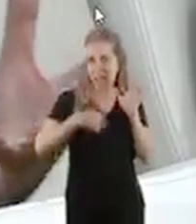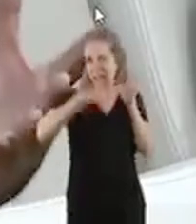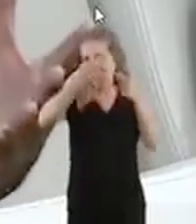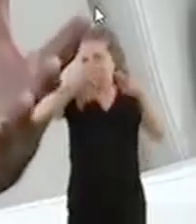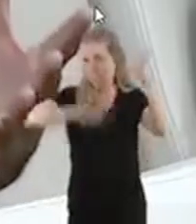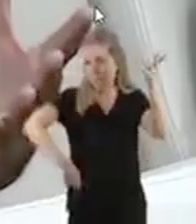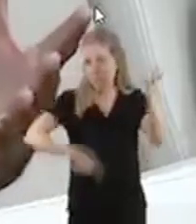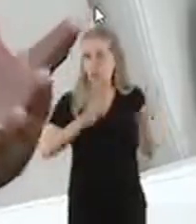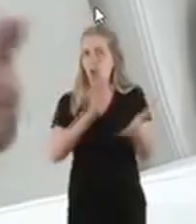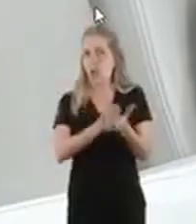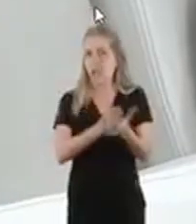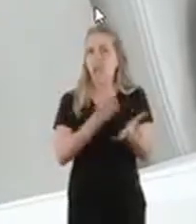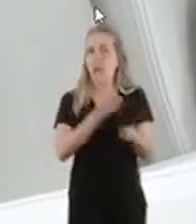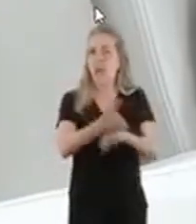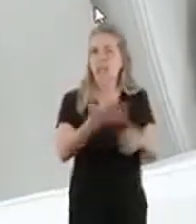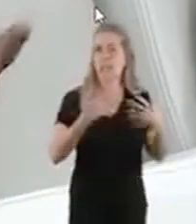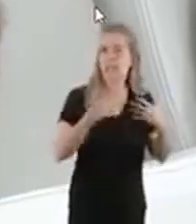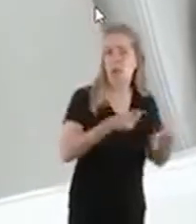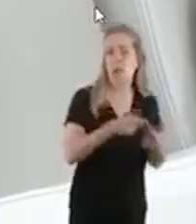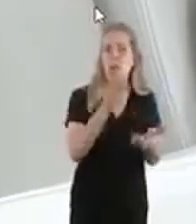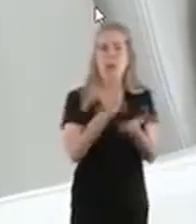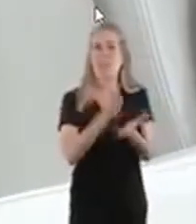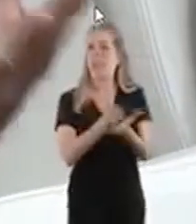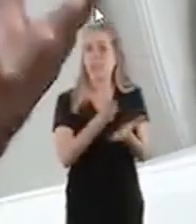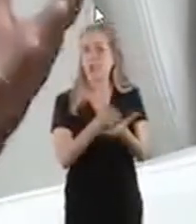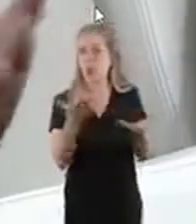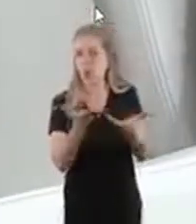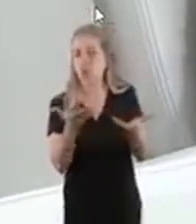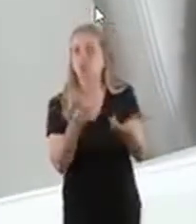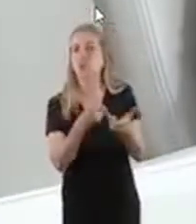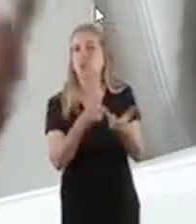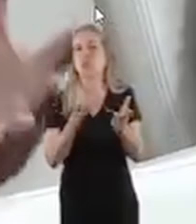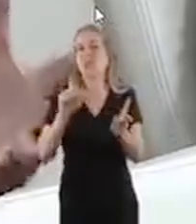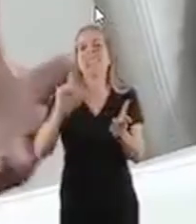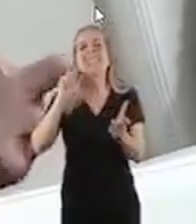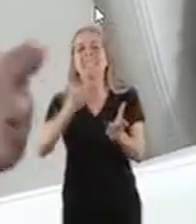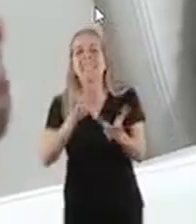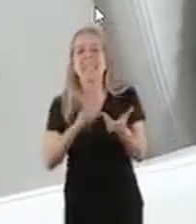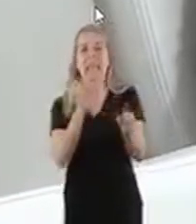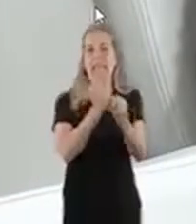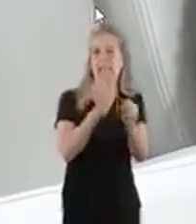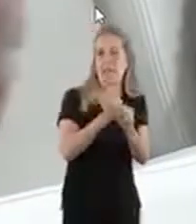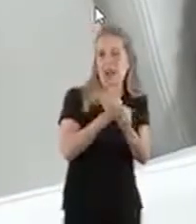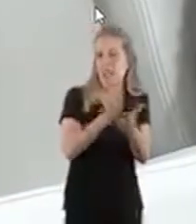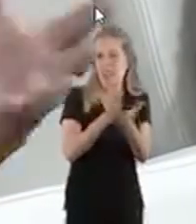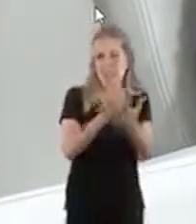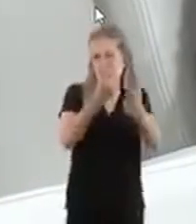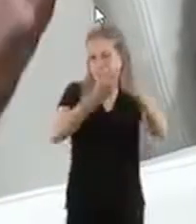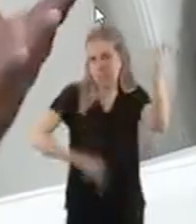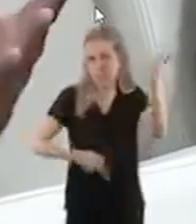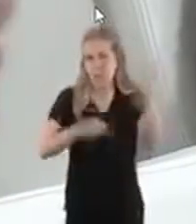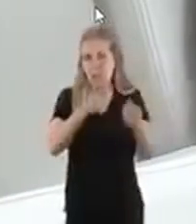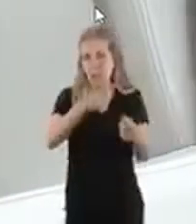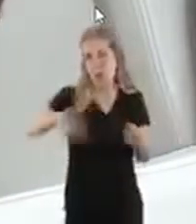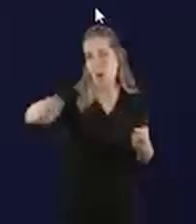con derechos a la salud con los derechos que plantea las cgt de los trabajadores Bueno lo que ustedes de alguna